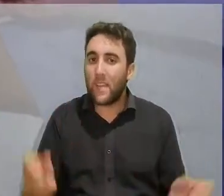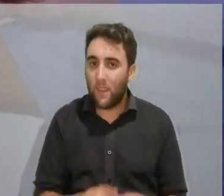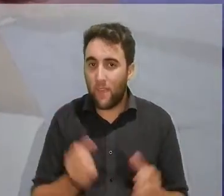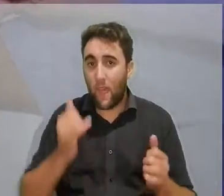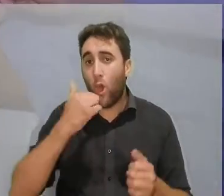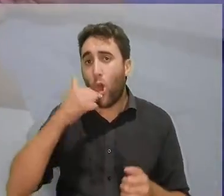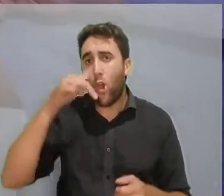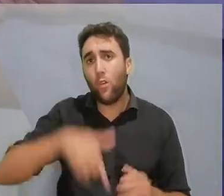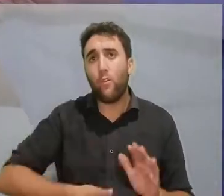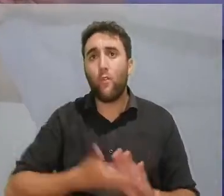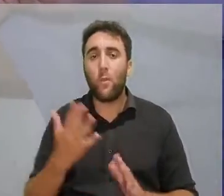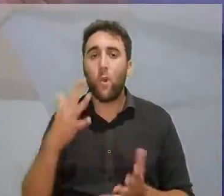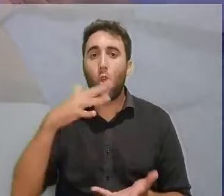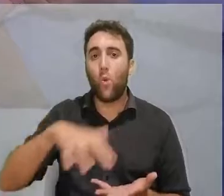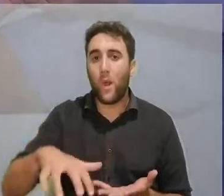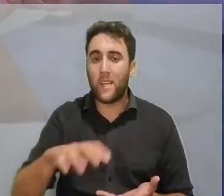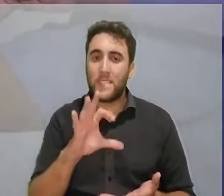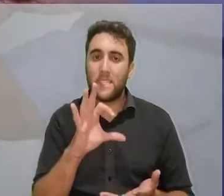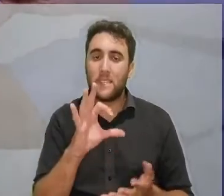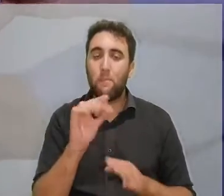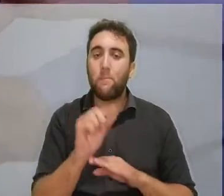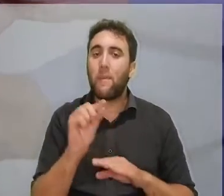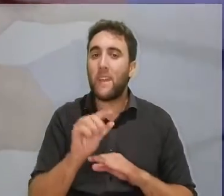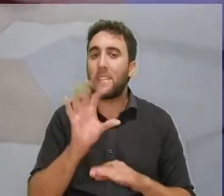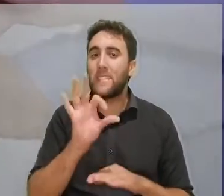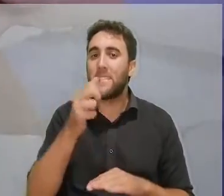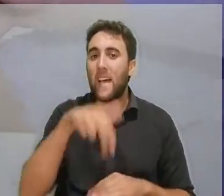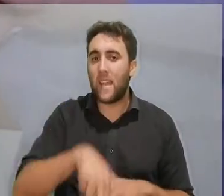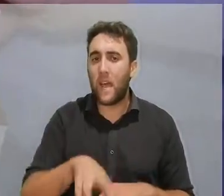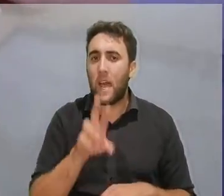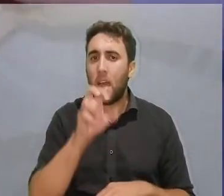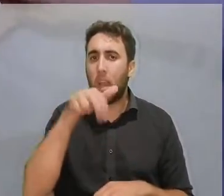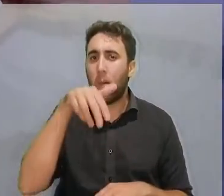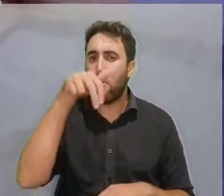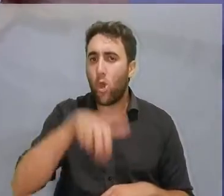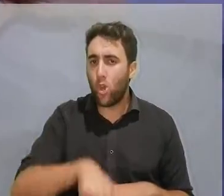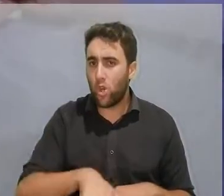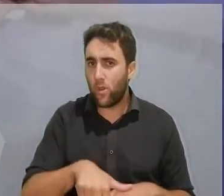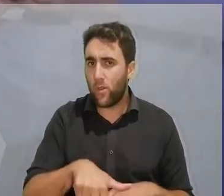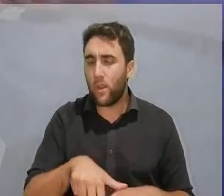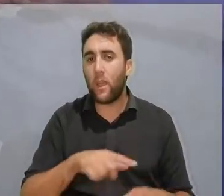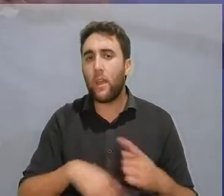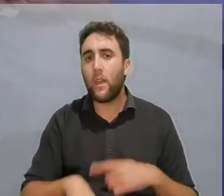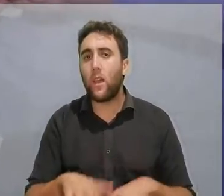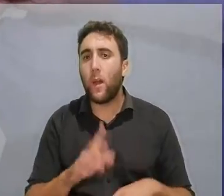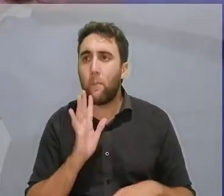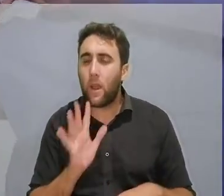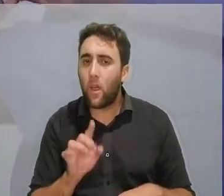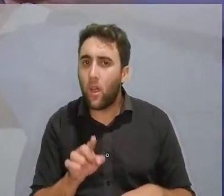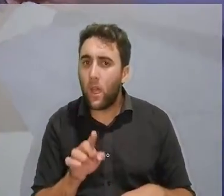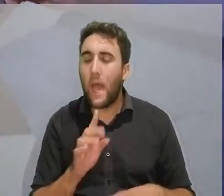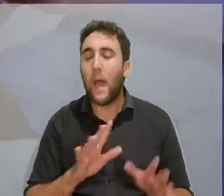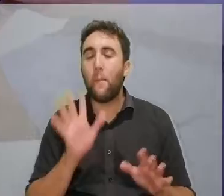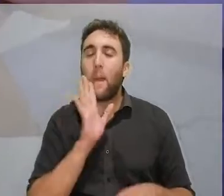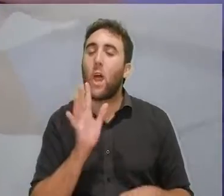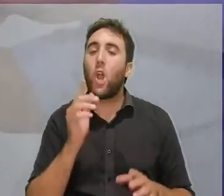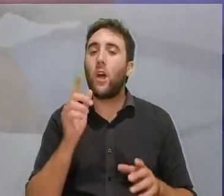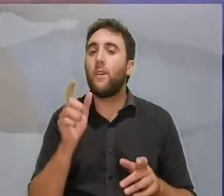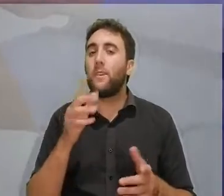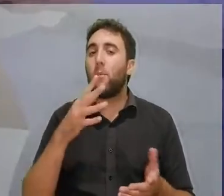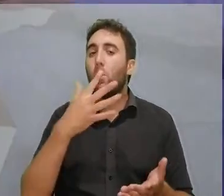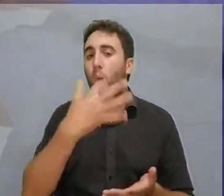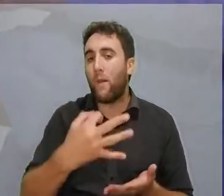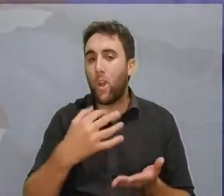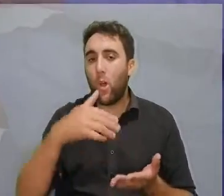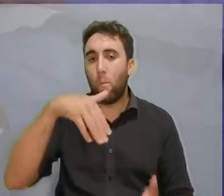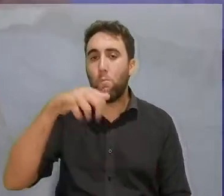muchas actividades. Hoy estuvimos entregando en Medir también en San Ramón, ¿no? San Ramón, ¿cómo? Perdón.